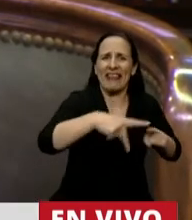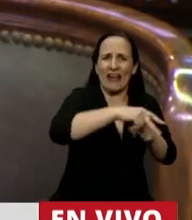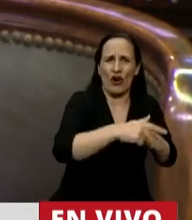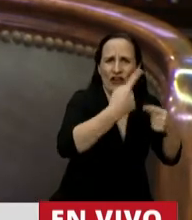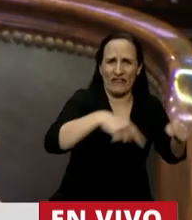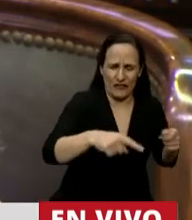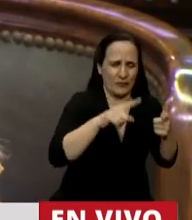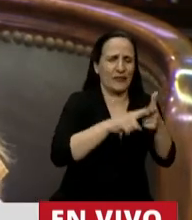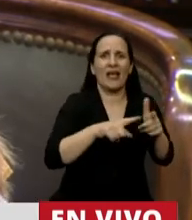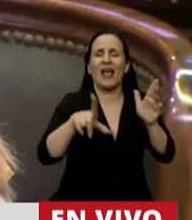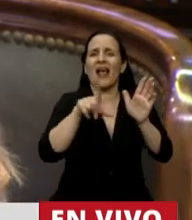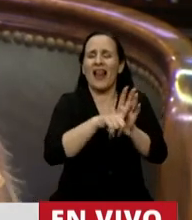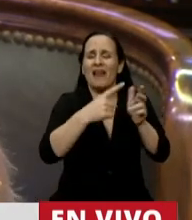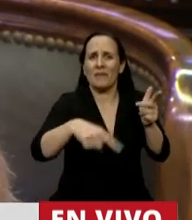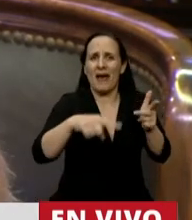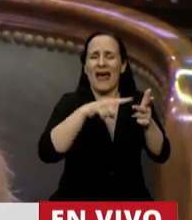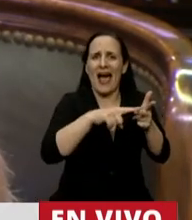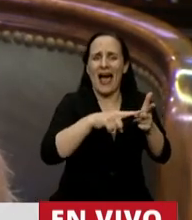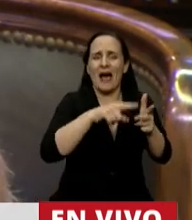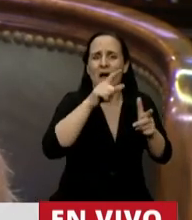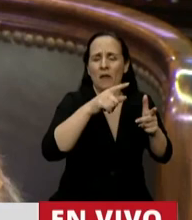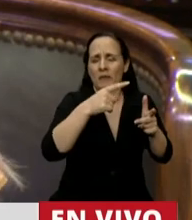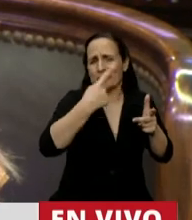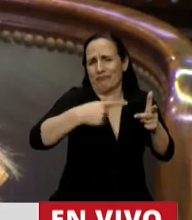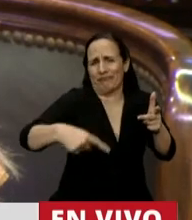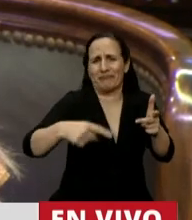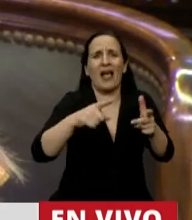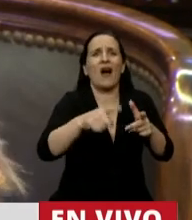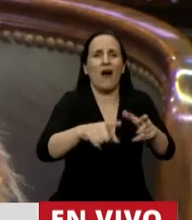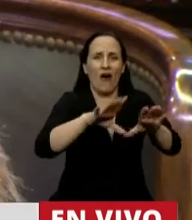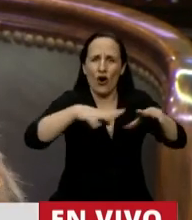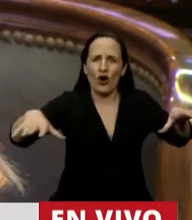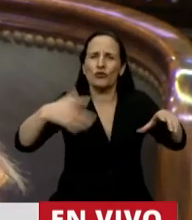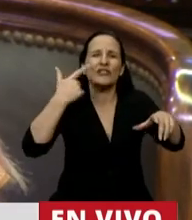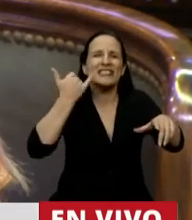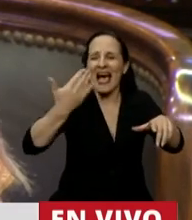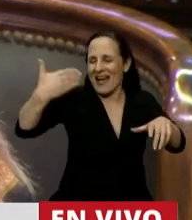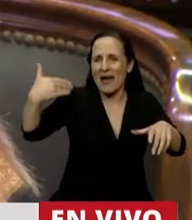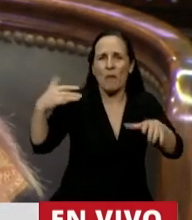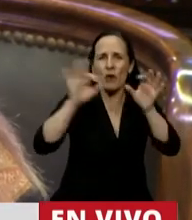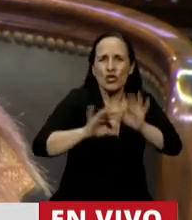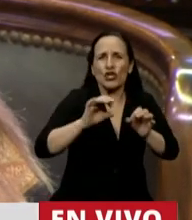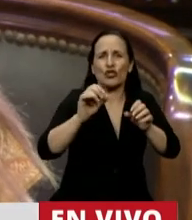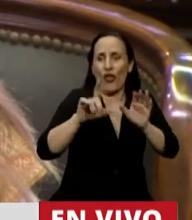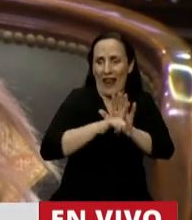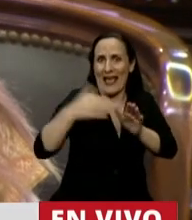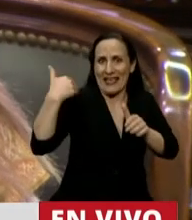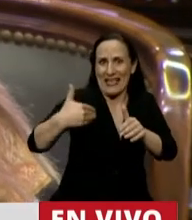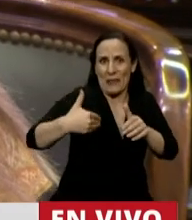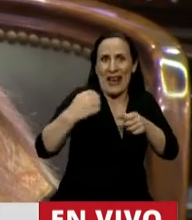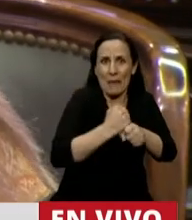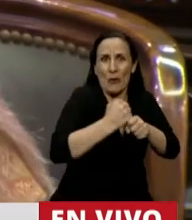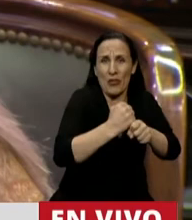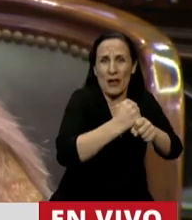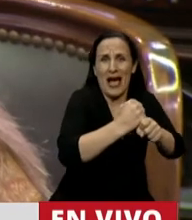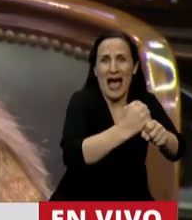que abandonan el país, la constante destrucción de silobolsas, el proyecto Artigas y la ocupación de campos liderada por